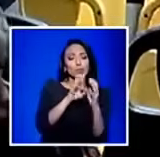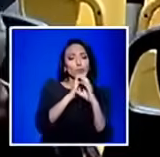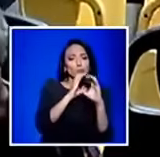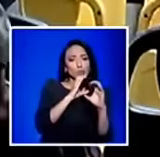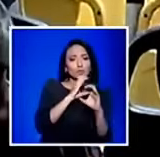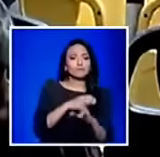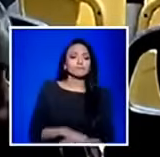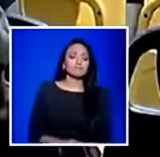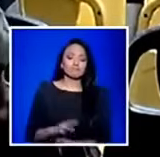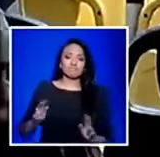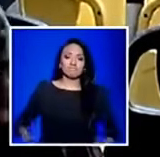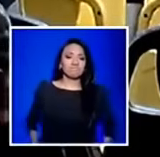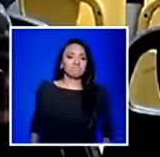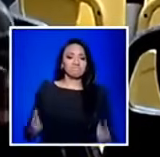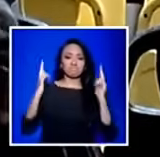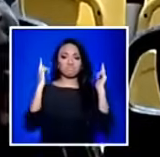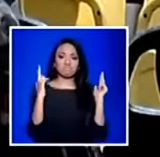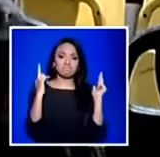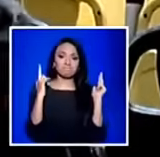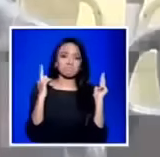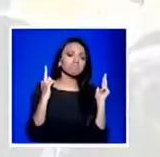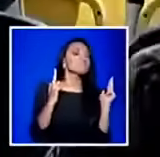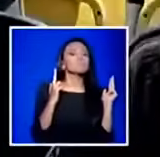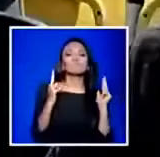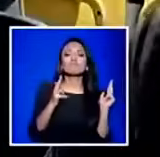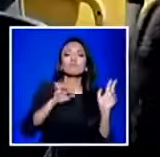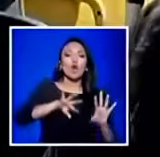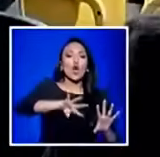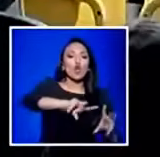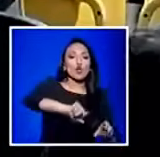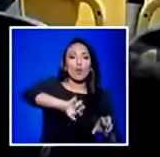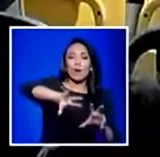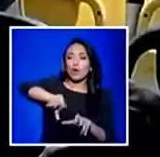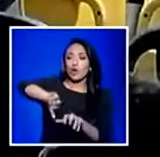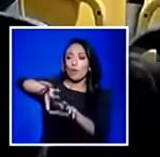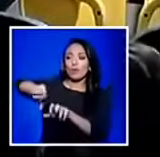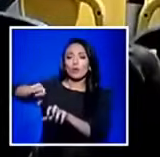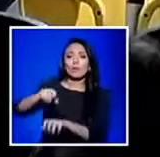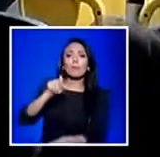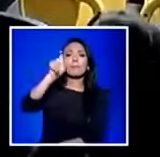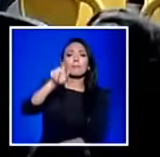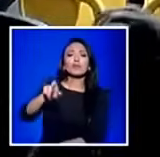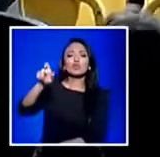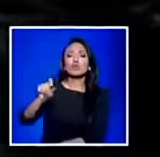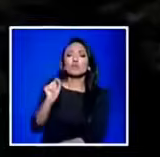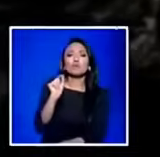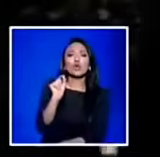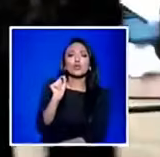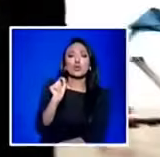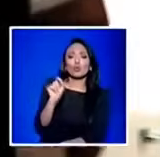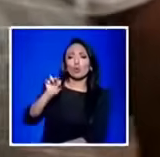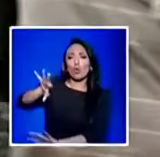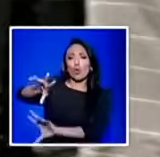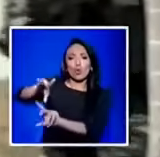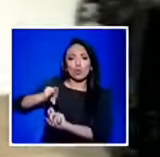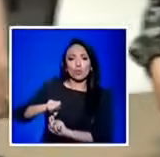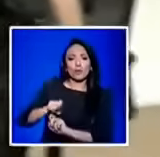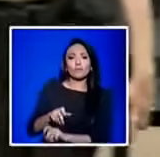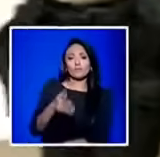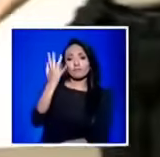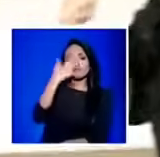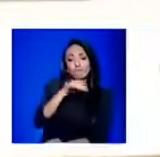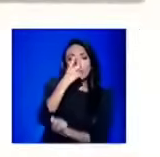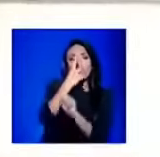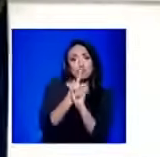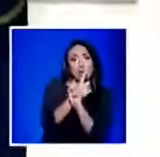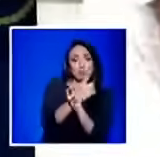vehículo. Luego se levantaron de sus asientos y asaltaron a los pocos pasajeros que estaban a bordo. Una hora después,